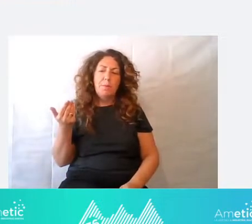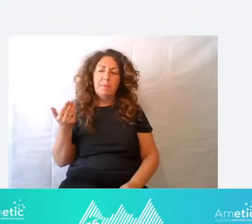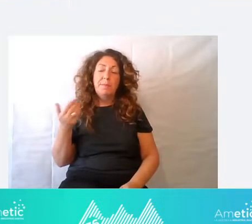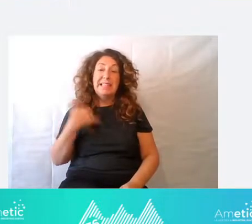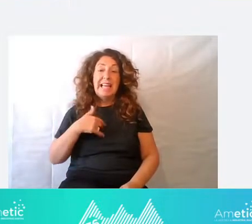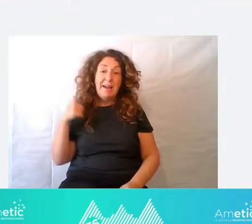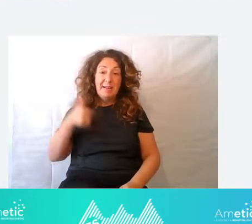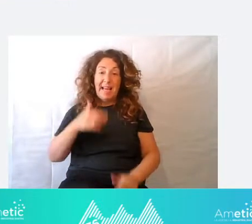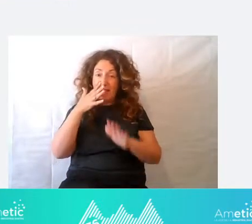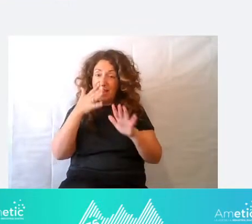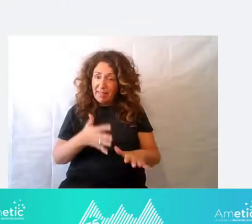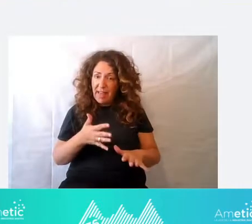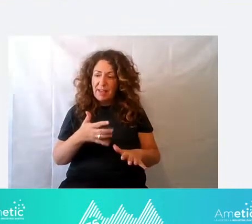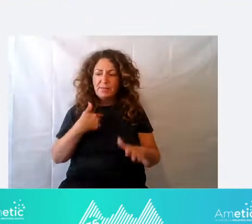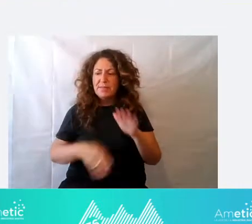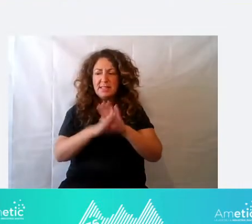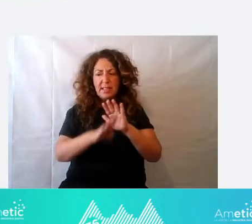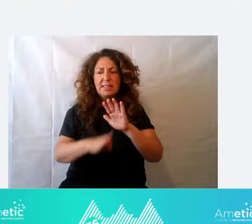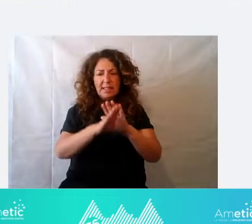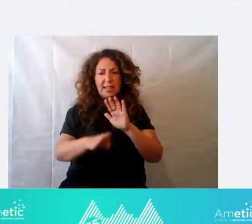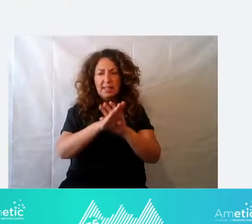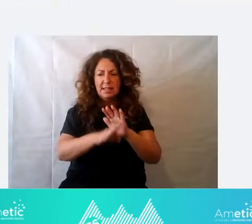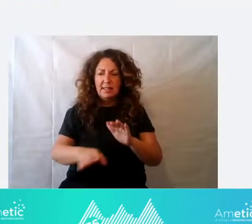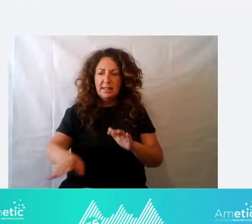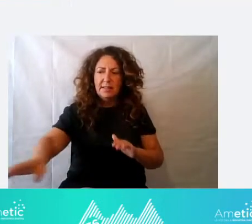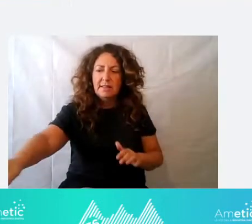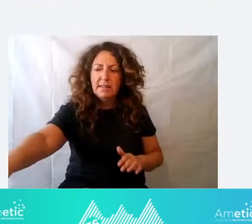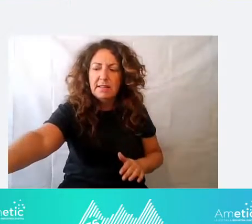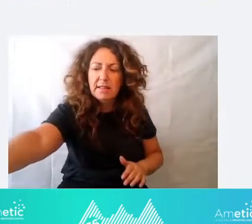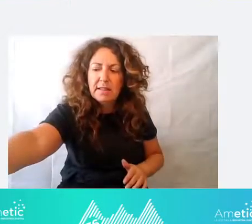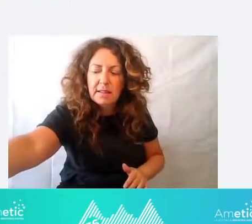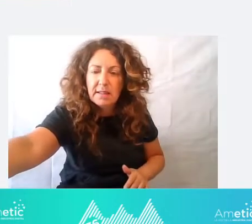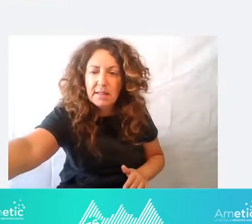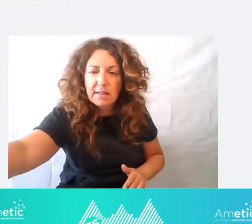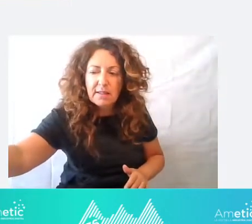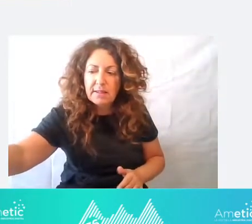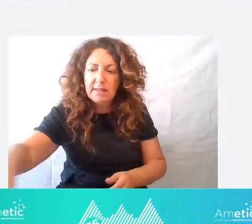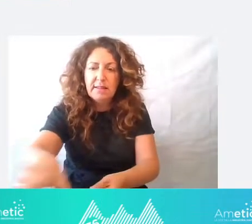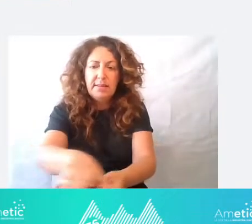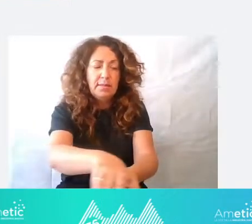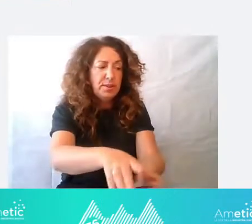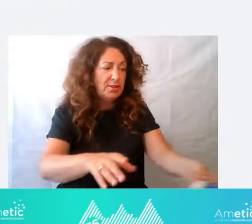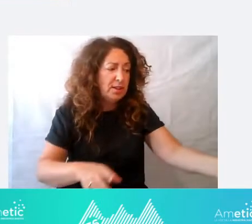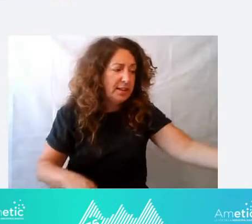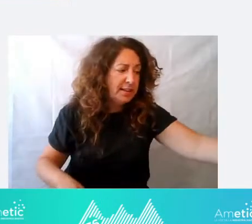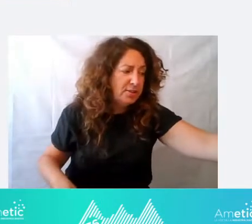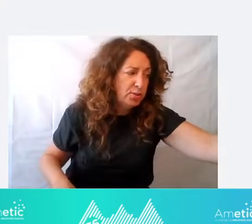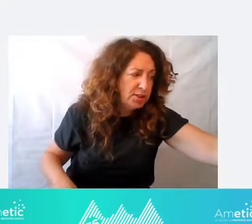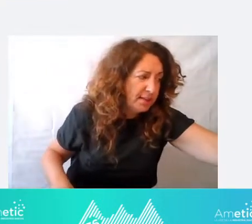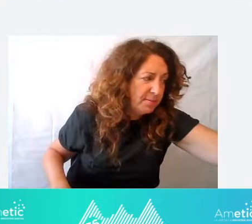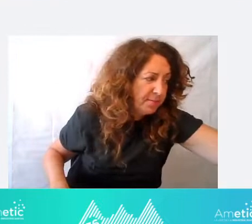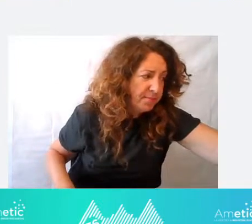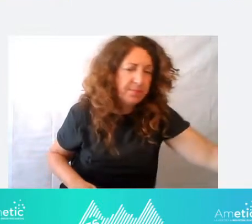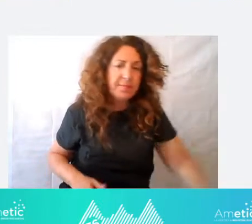y para seguir si dios quiere y nos aguantan otros 10 años desarrollando deseando desangrando proyectos para la